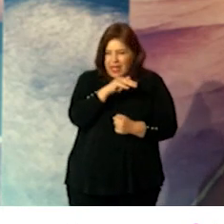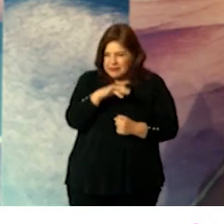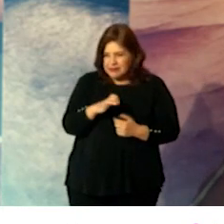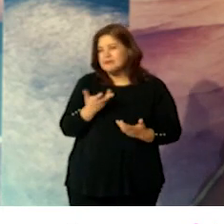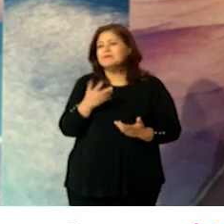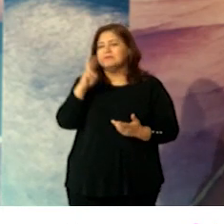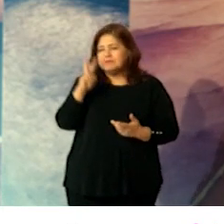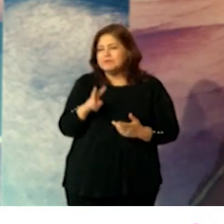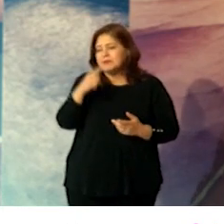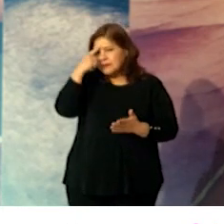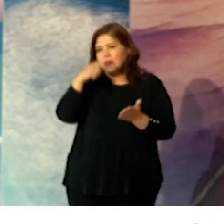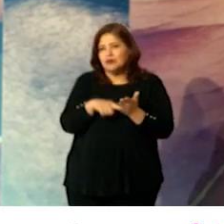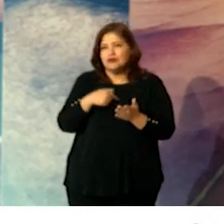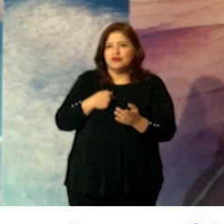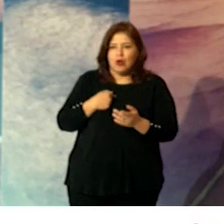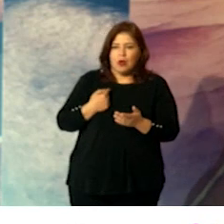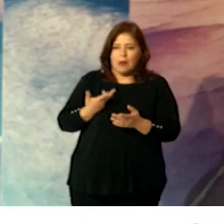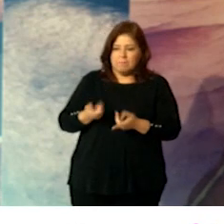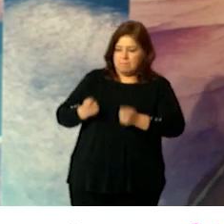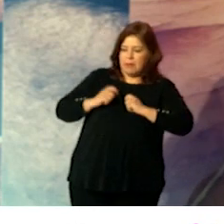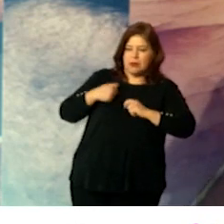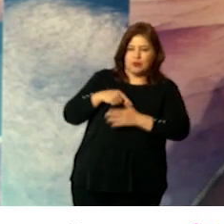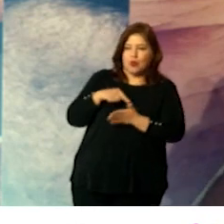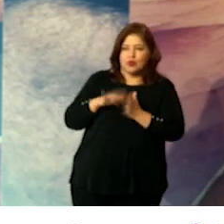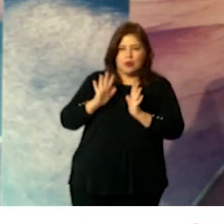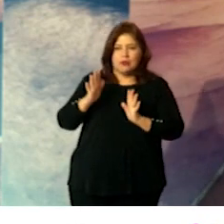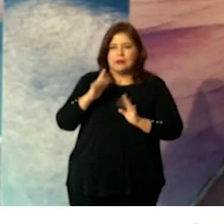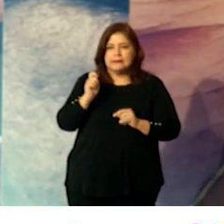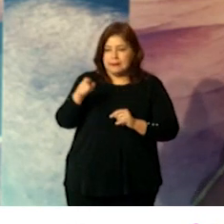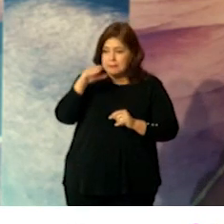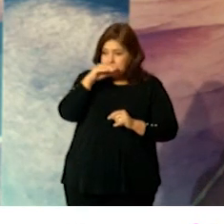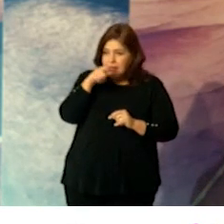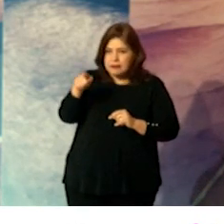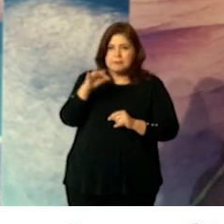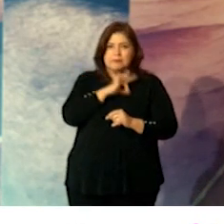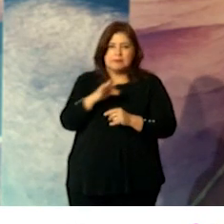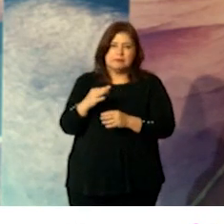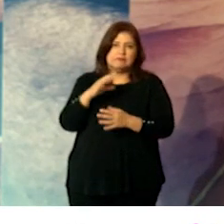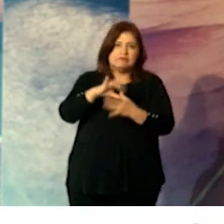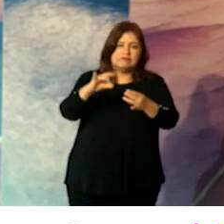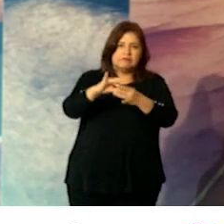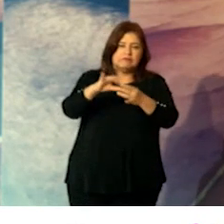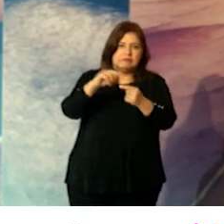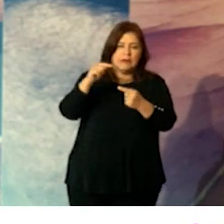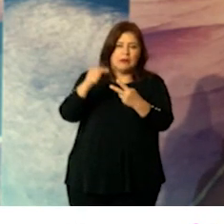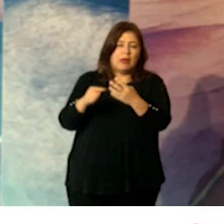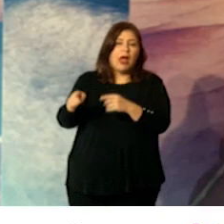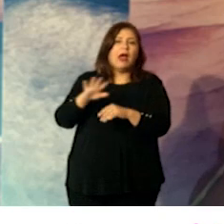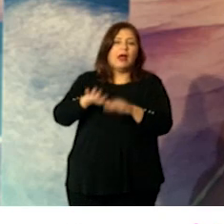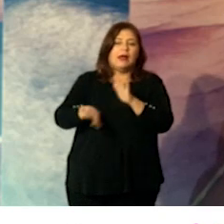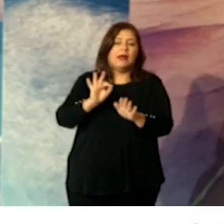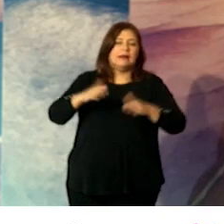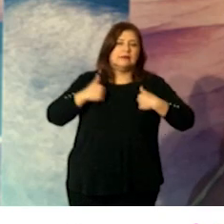es tan importante que yo no esté tomándome un lugar si se trata de hablar de la experiencia de una mujer negra, porque no hay nadie que la entienda mejor que ella. Y